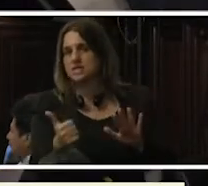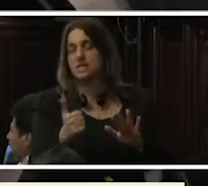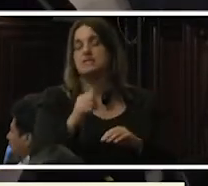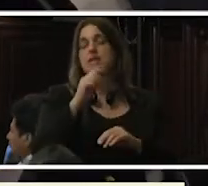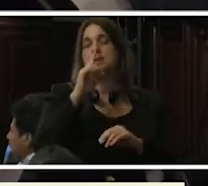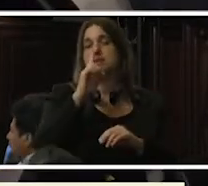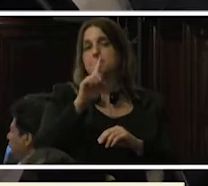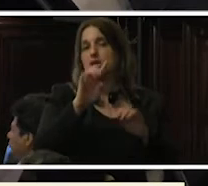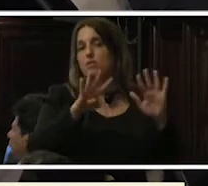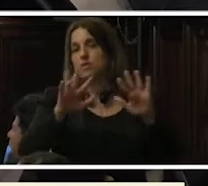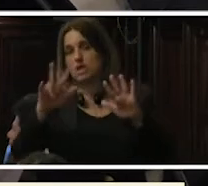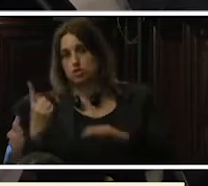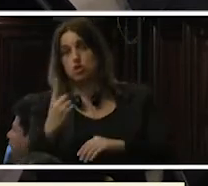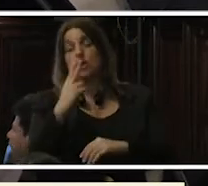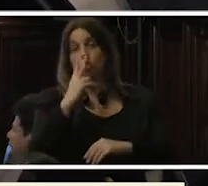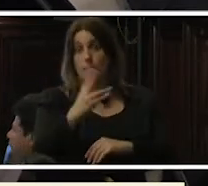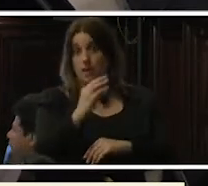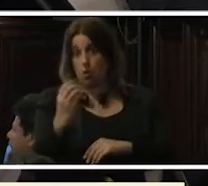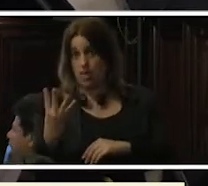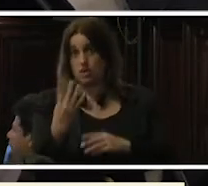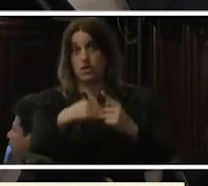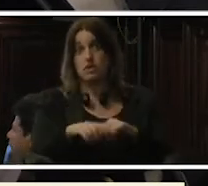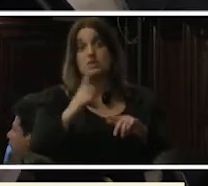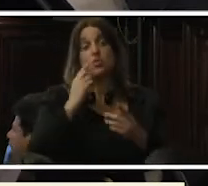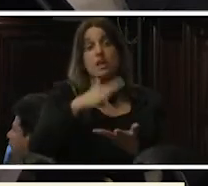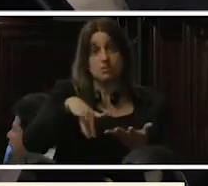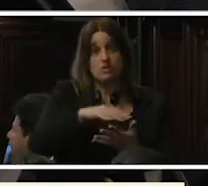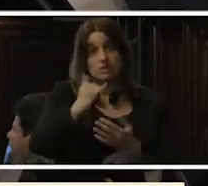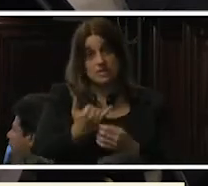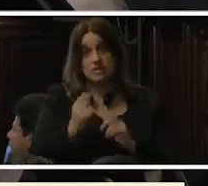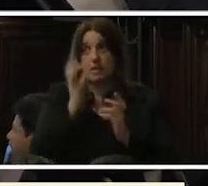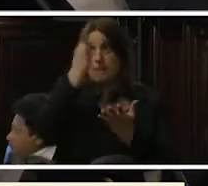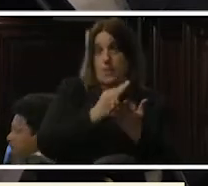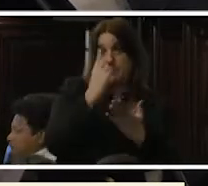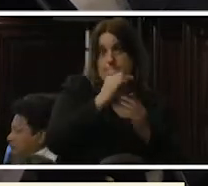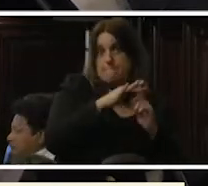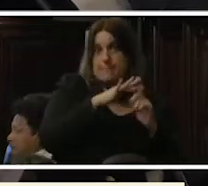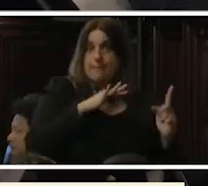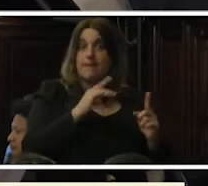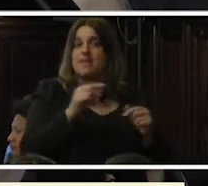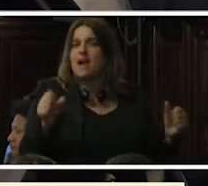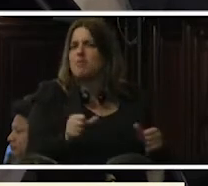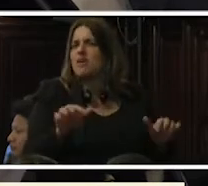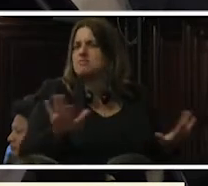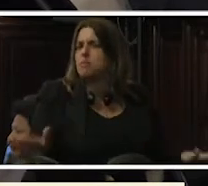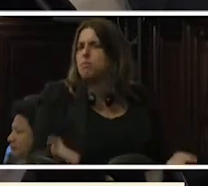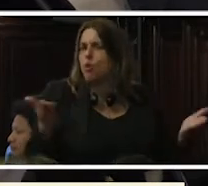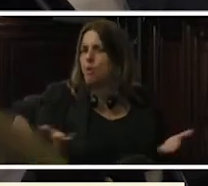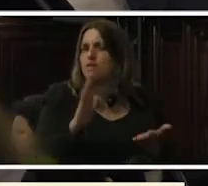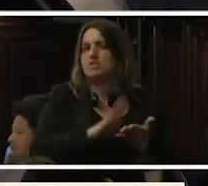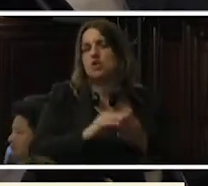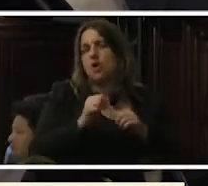2004 cuenta con parientes sanguíneos directos en situación de aislamiento y promueve desde el año 1993 procesos